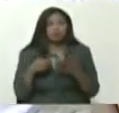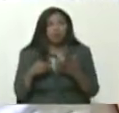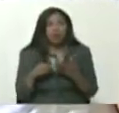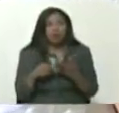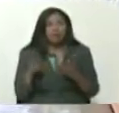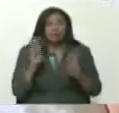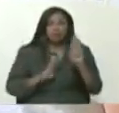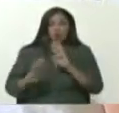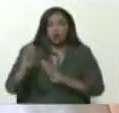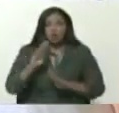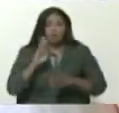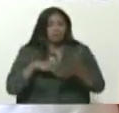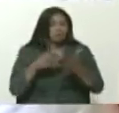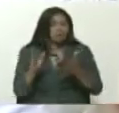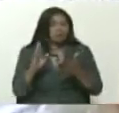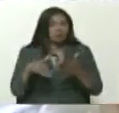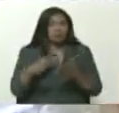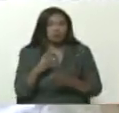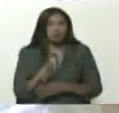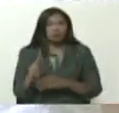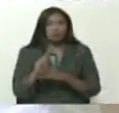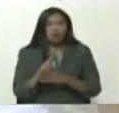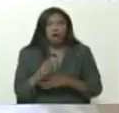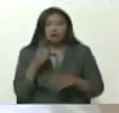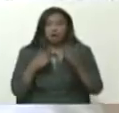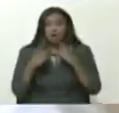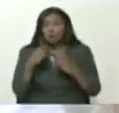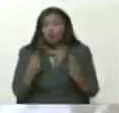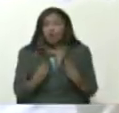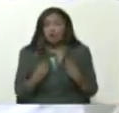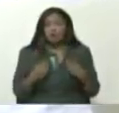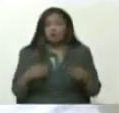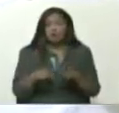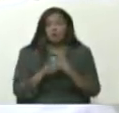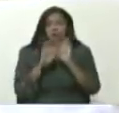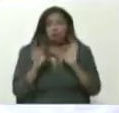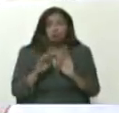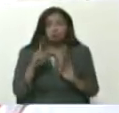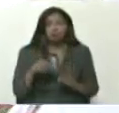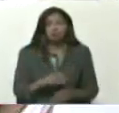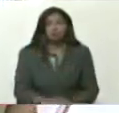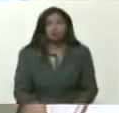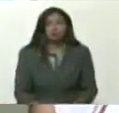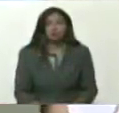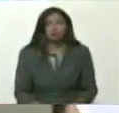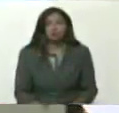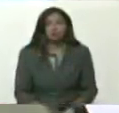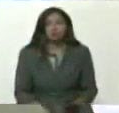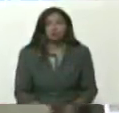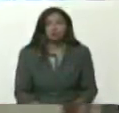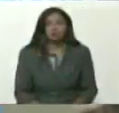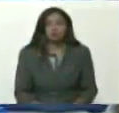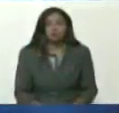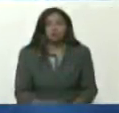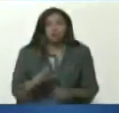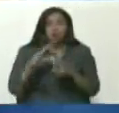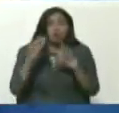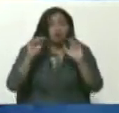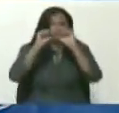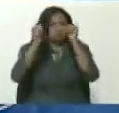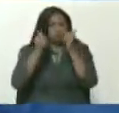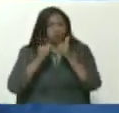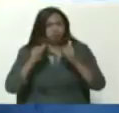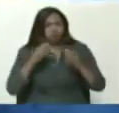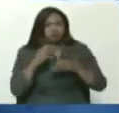ejemplo. Sino que le da color a la vida. Le da color a la vida. Son cuadernos artísticos, hechos